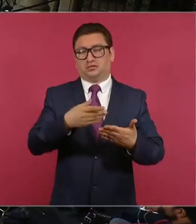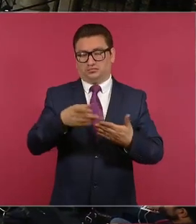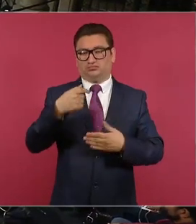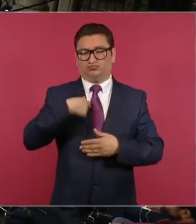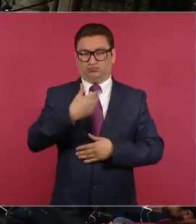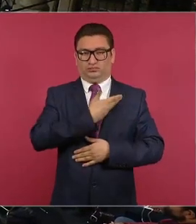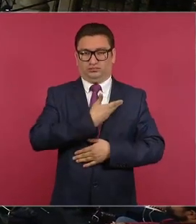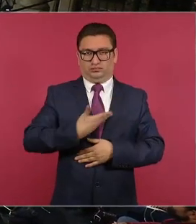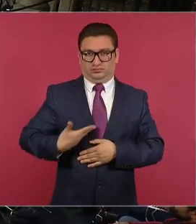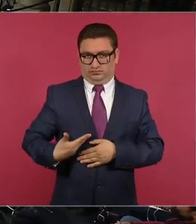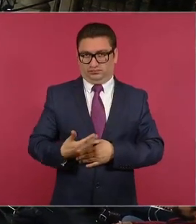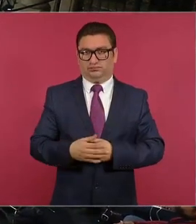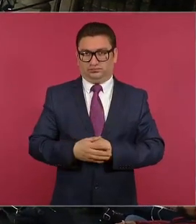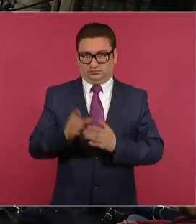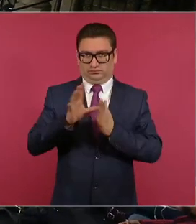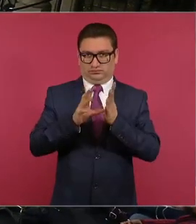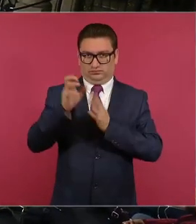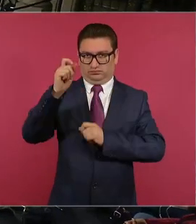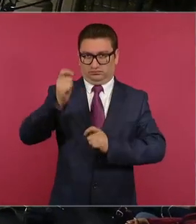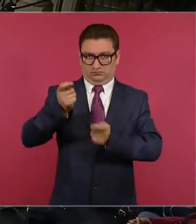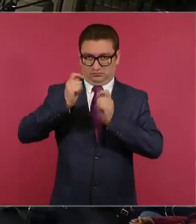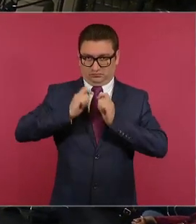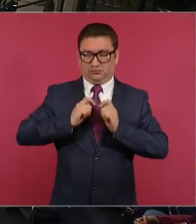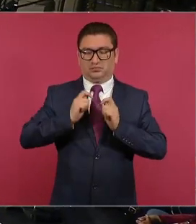presidente constitucional de más edad,